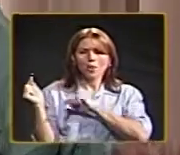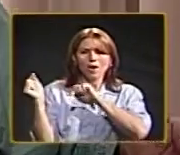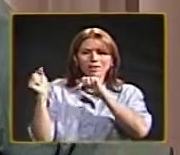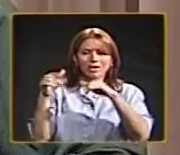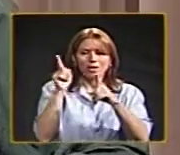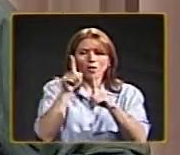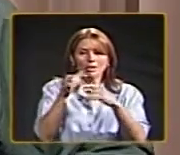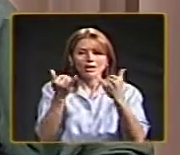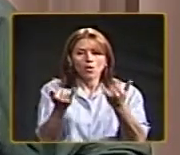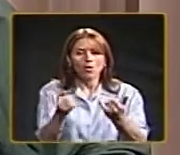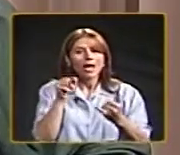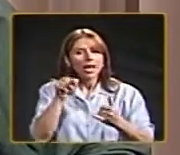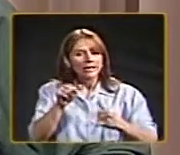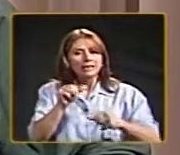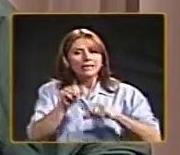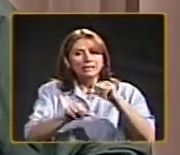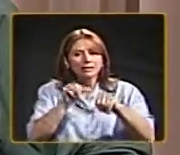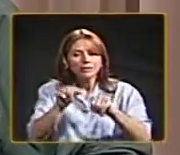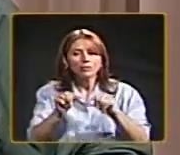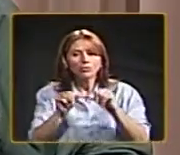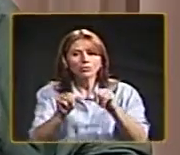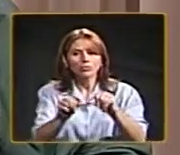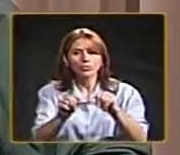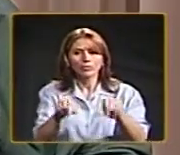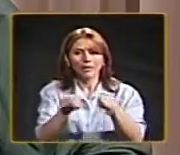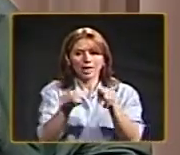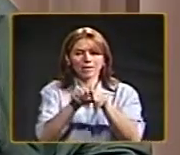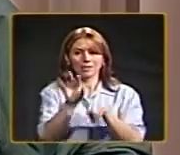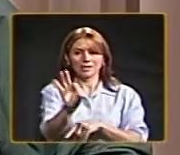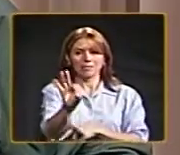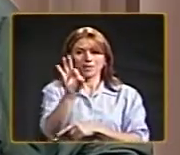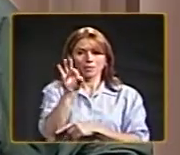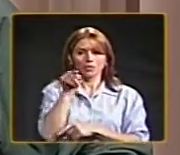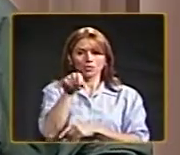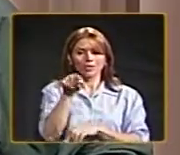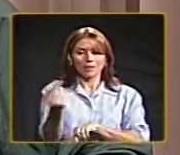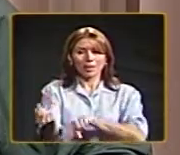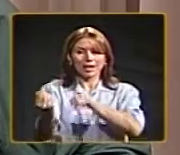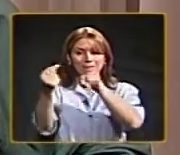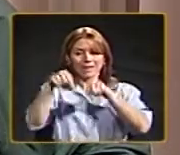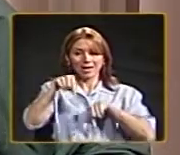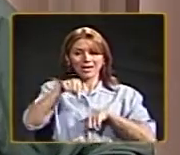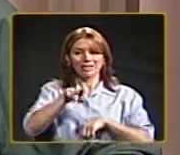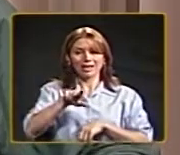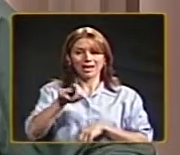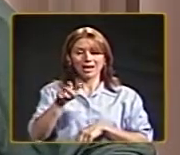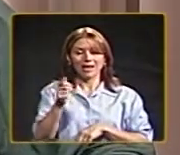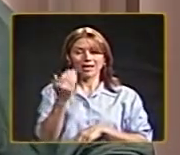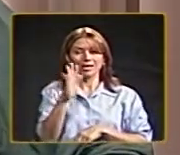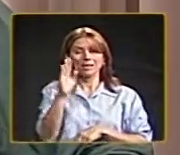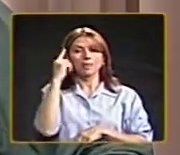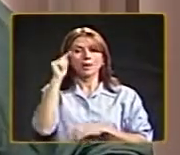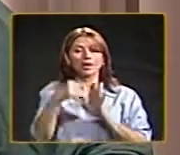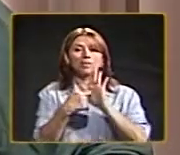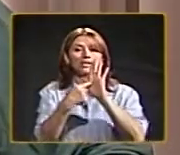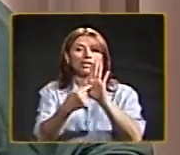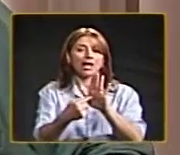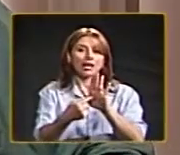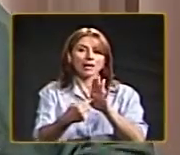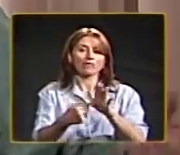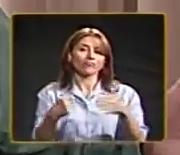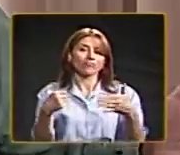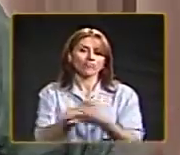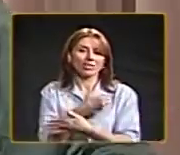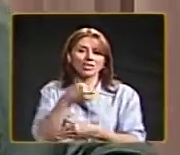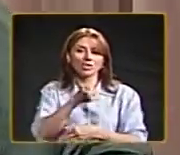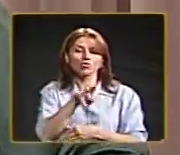Sí. Pero Luis, además, invitarlo a usted a que venga a este canal a hacer la presentación sería un desperdicio si usted no nos toca algo.